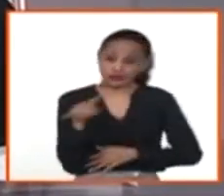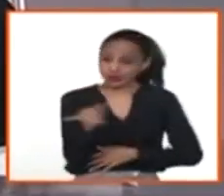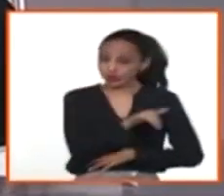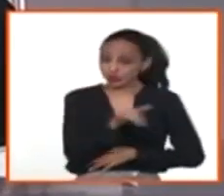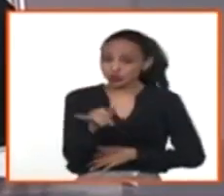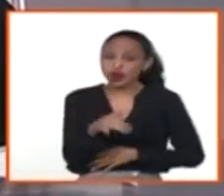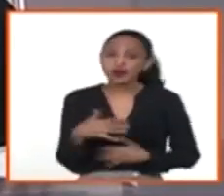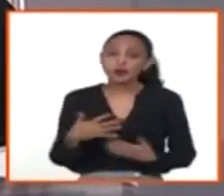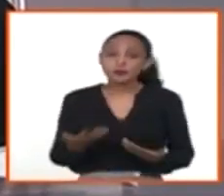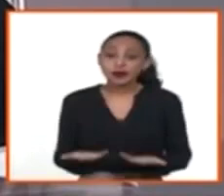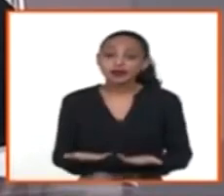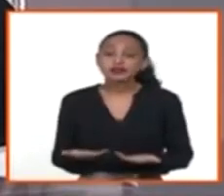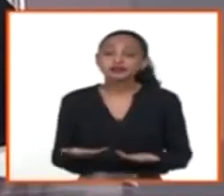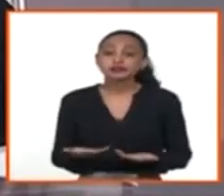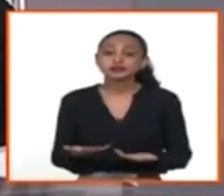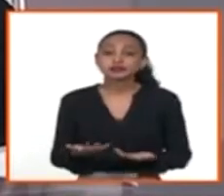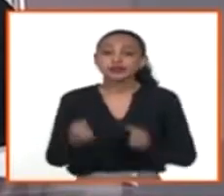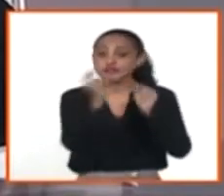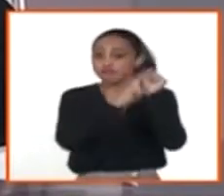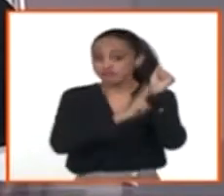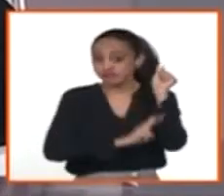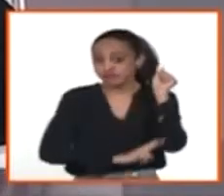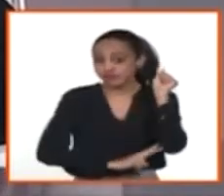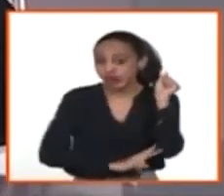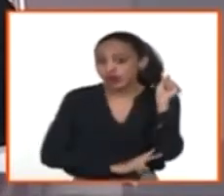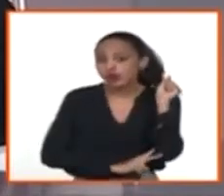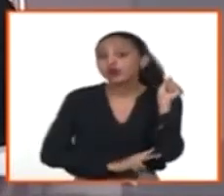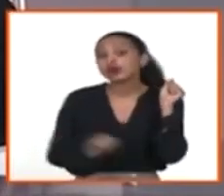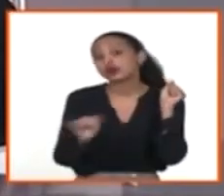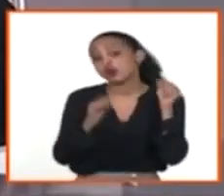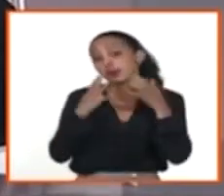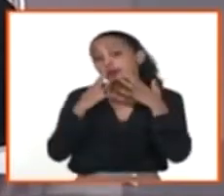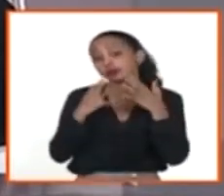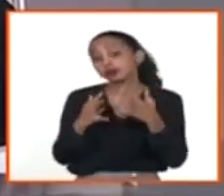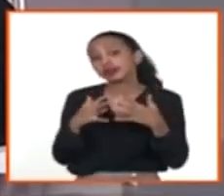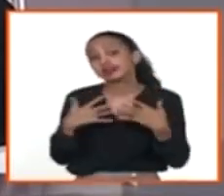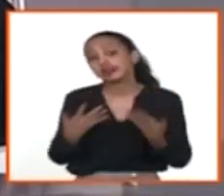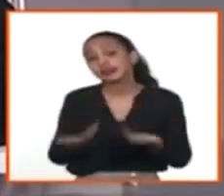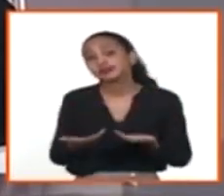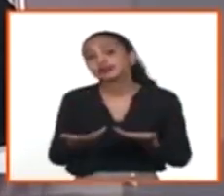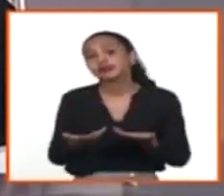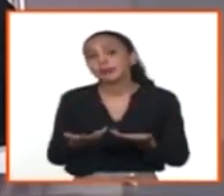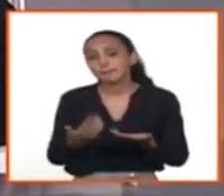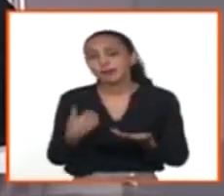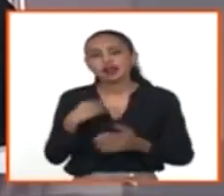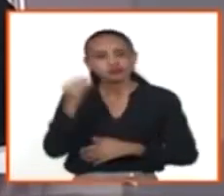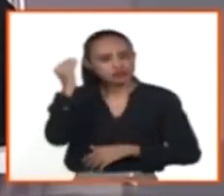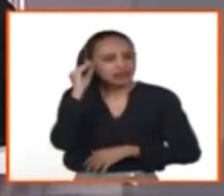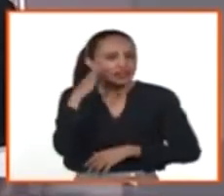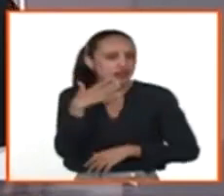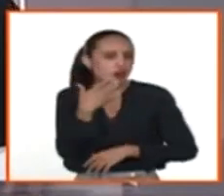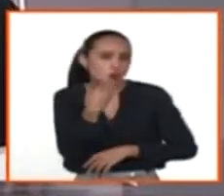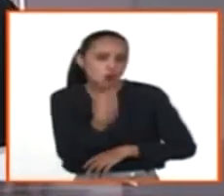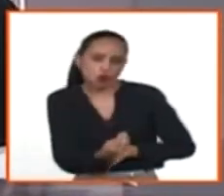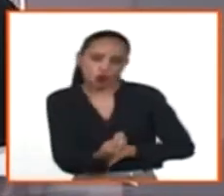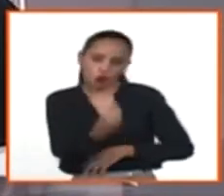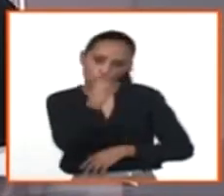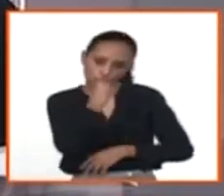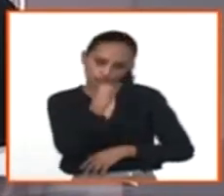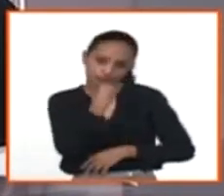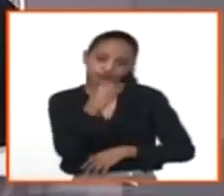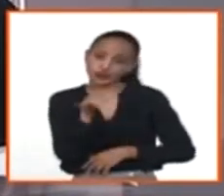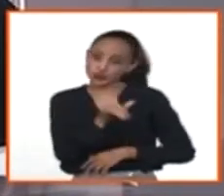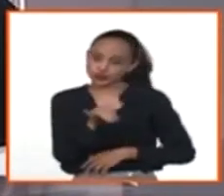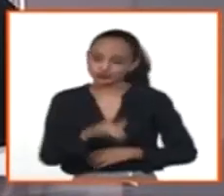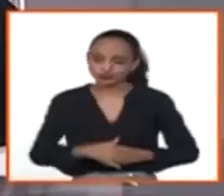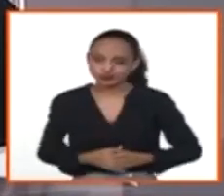propiciar los valores que se requieren a la hora de tener una correcta educación alimentaria. También en términos